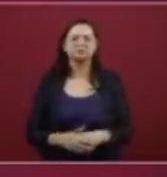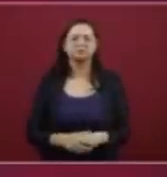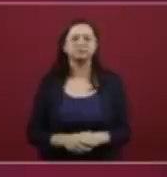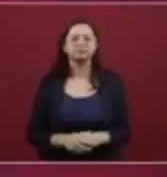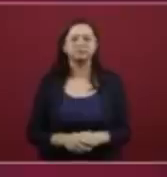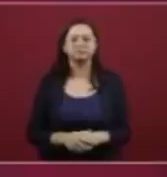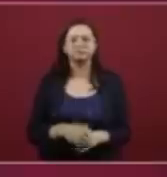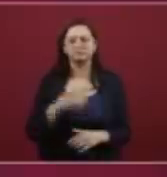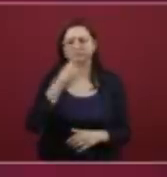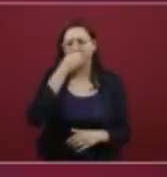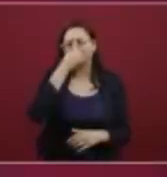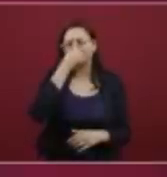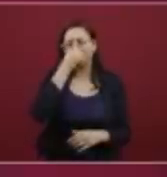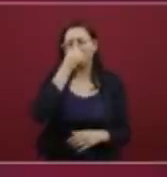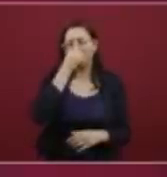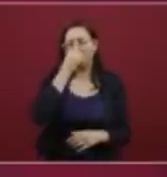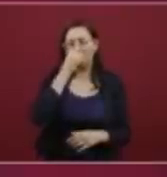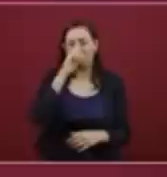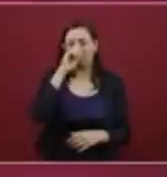En países que tienen